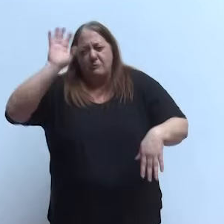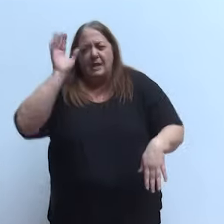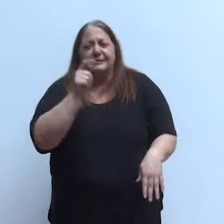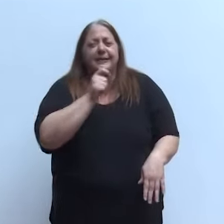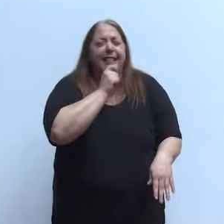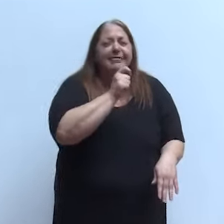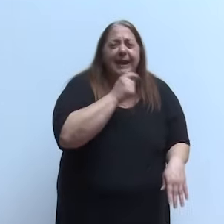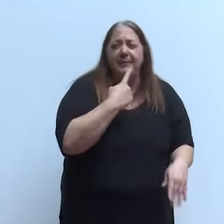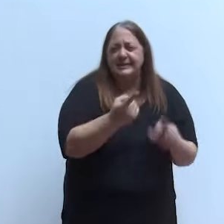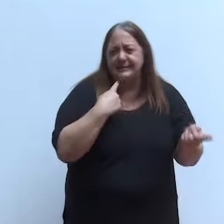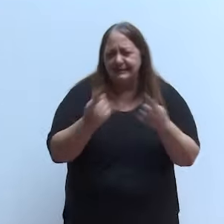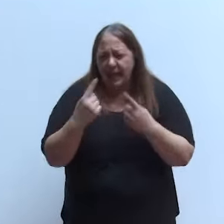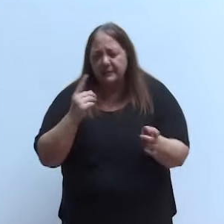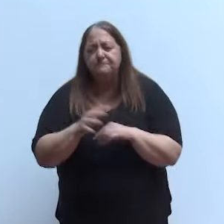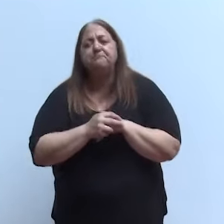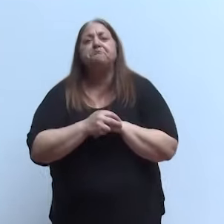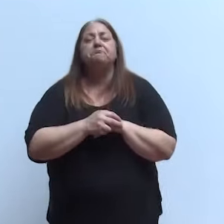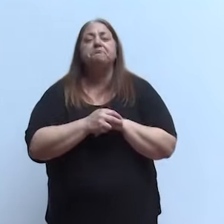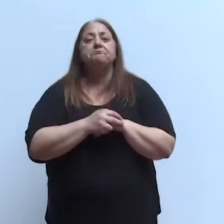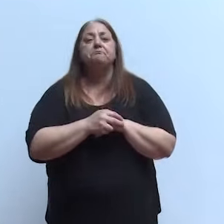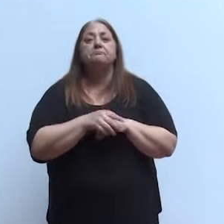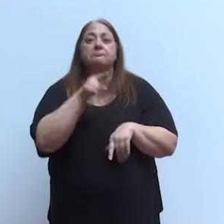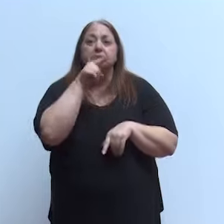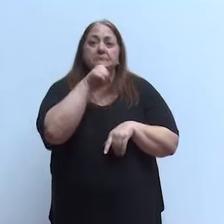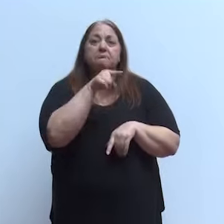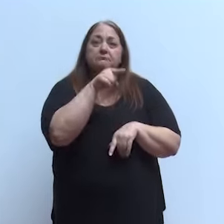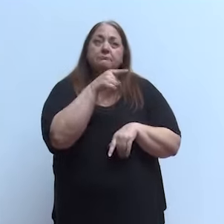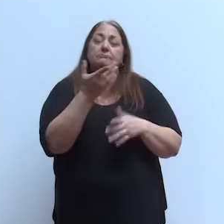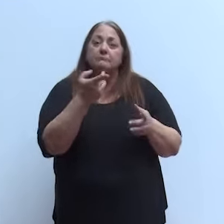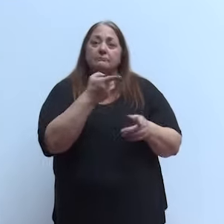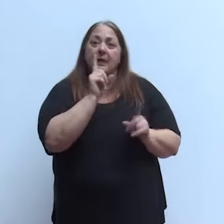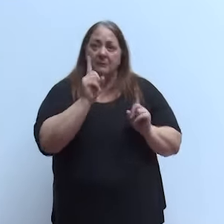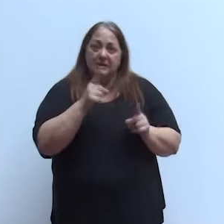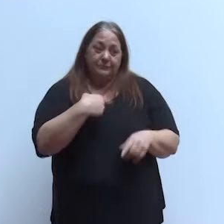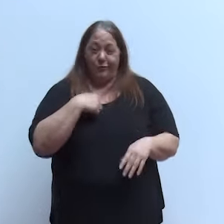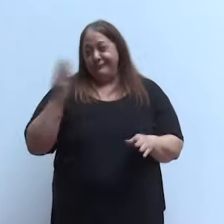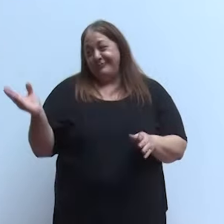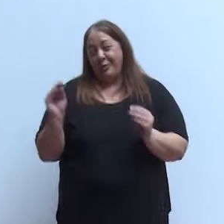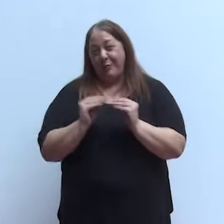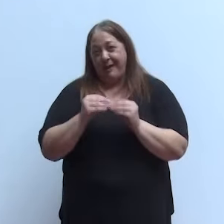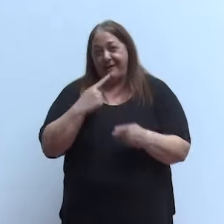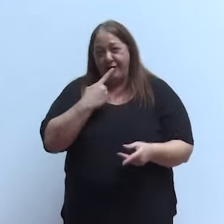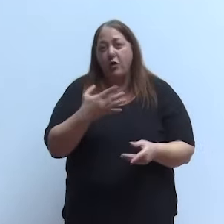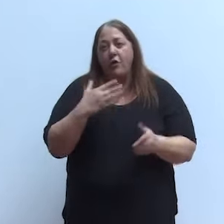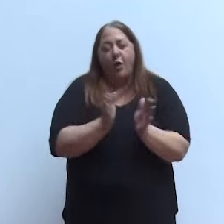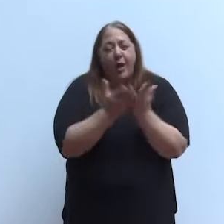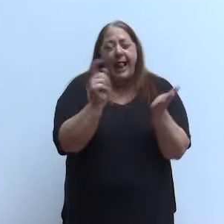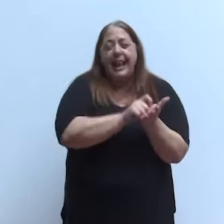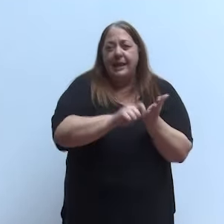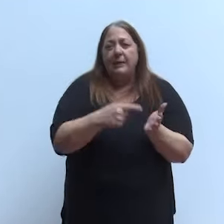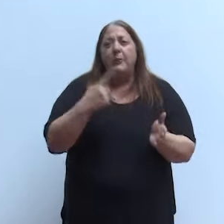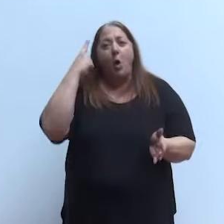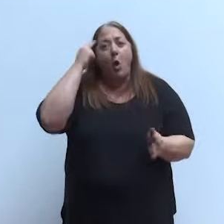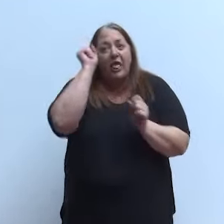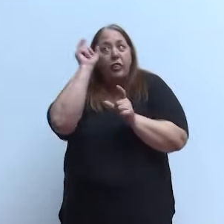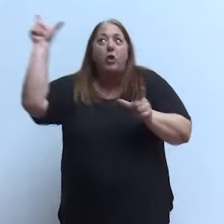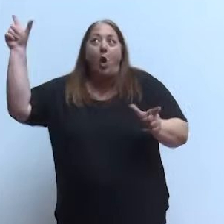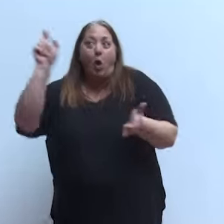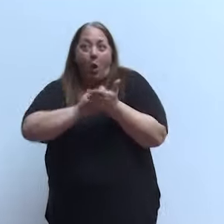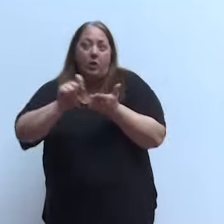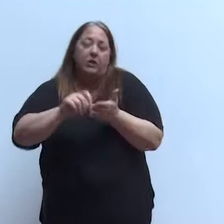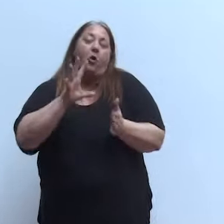algo mucho es cierto lo que dice Esteban que el libro se centra mucho en el plano ideológico tiene ese sentido